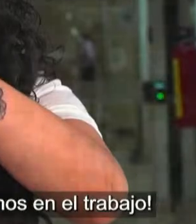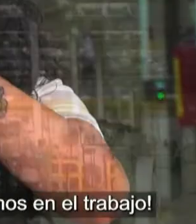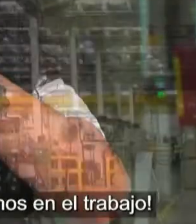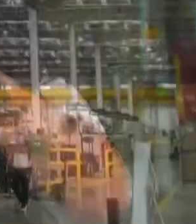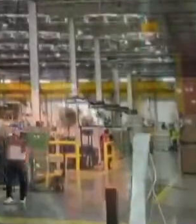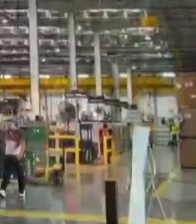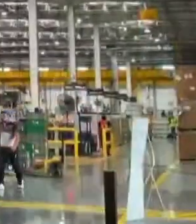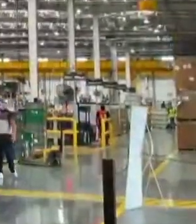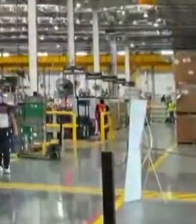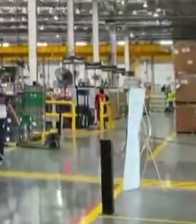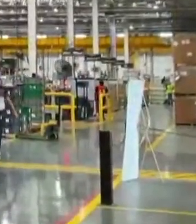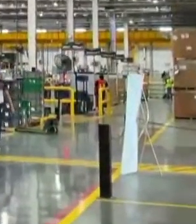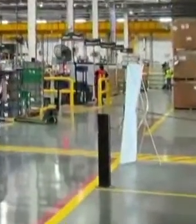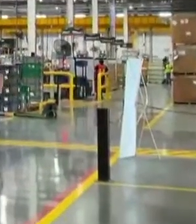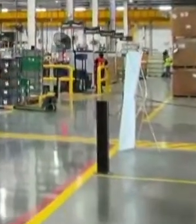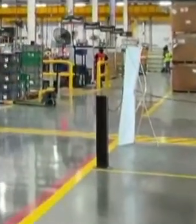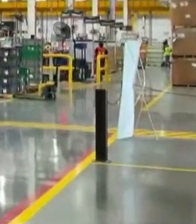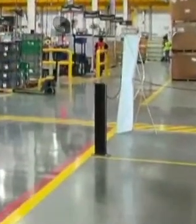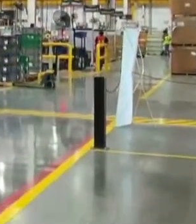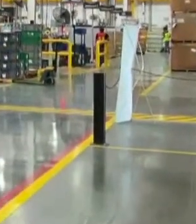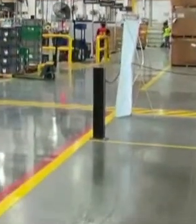en el trabajo.